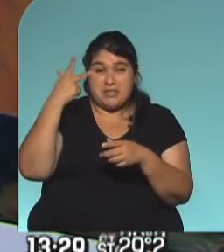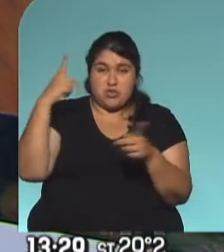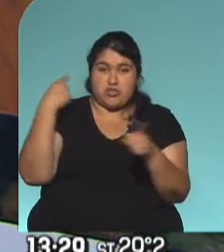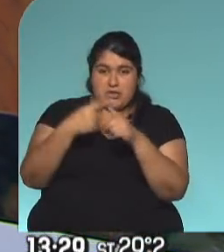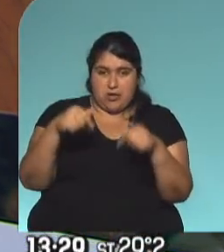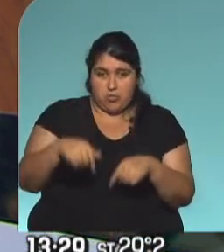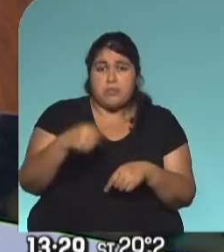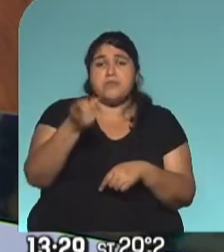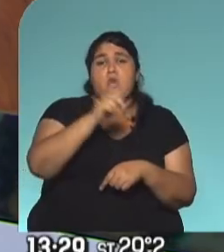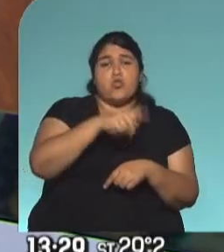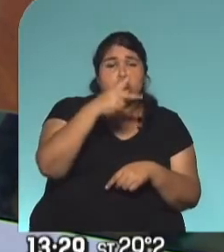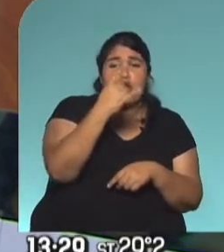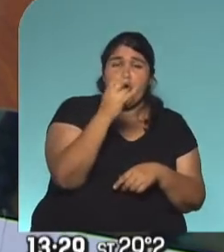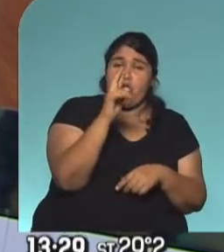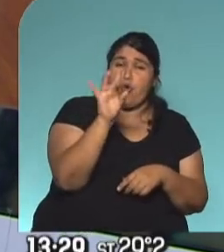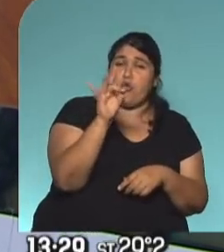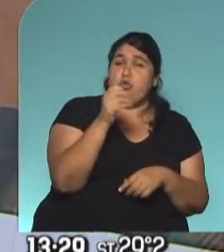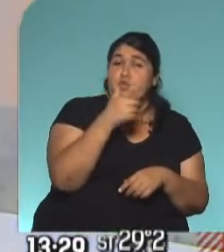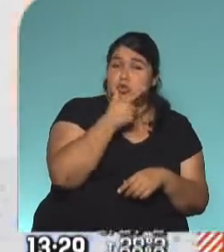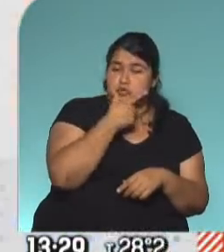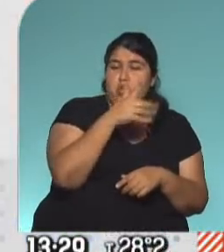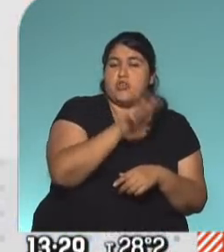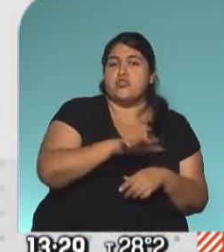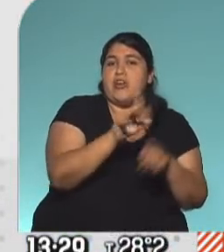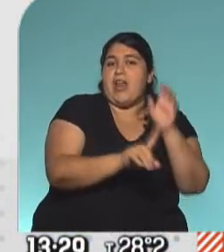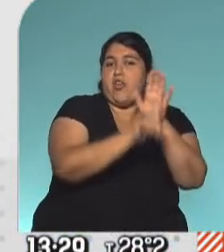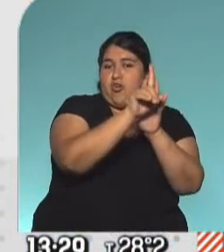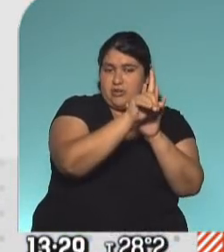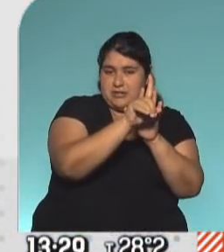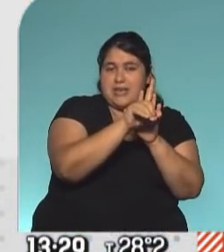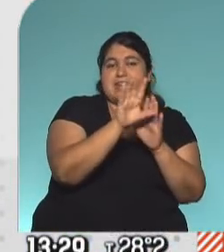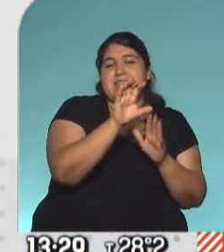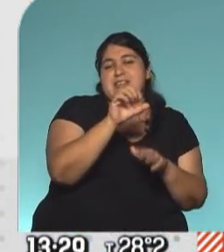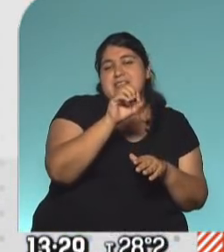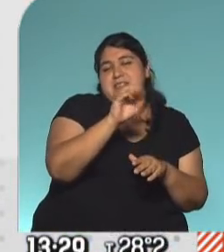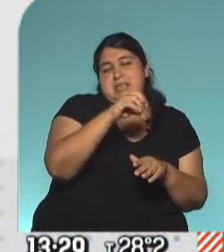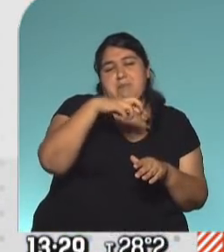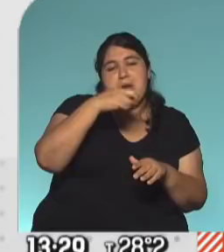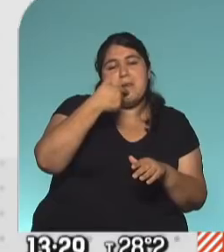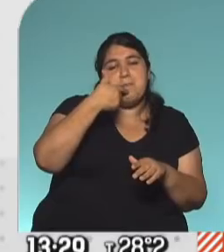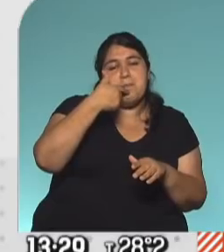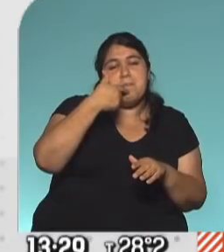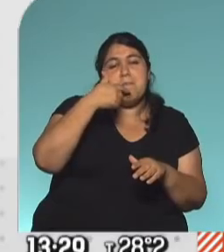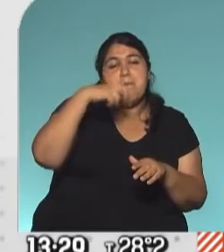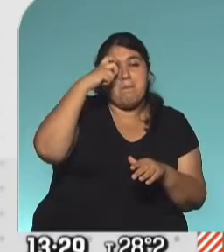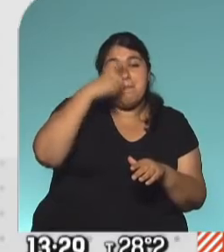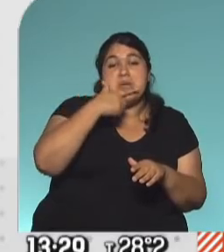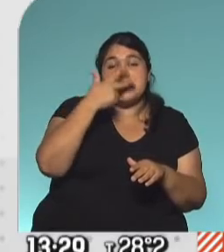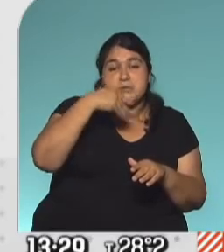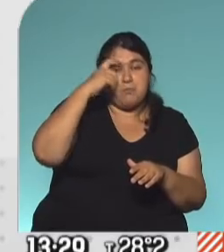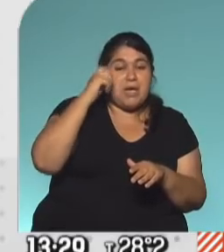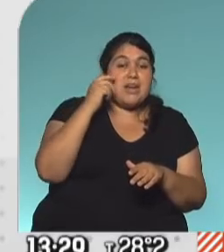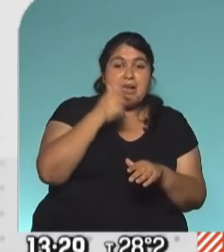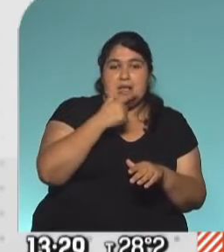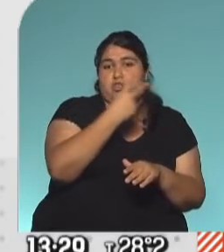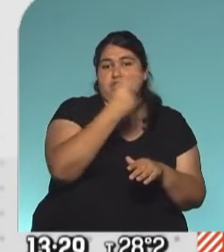los kurdos que decíamos en la zona norte del país, llamados Peshmergas, 200.000 combatientes. Decíamos